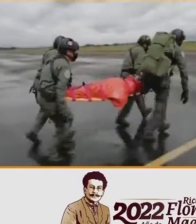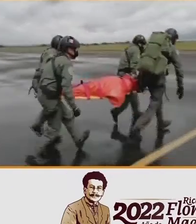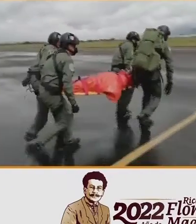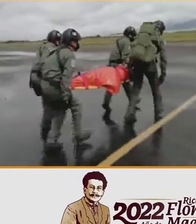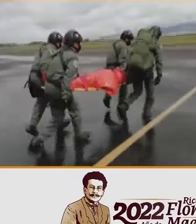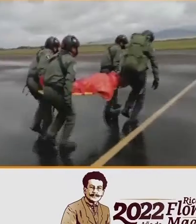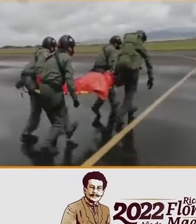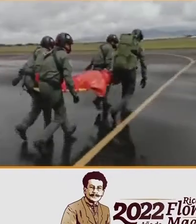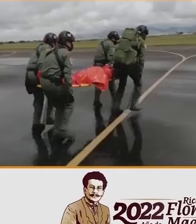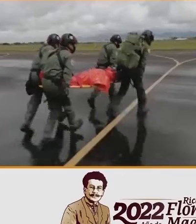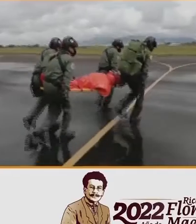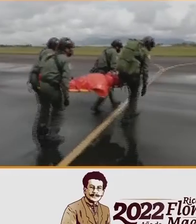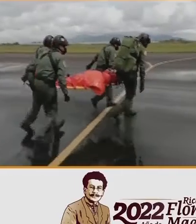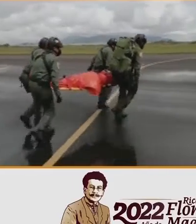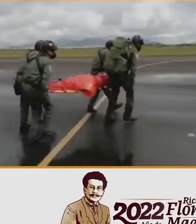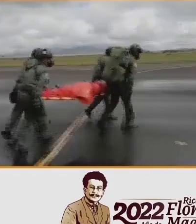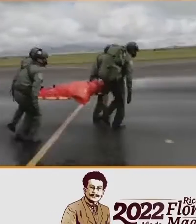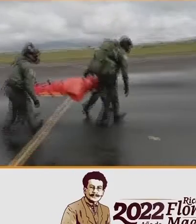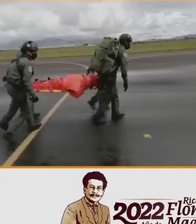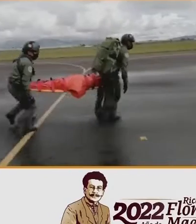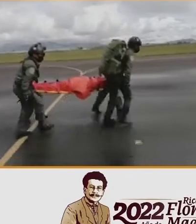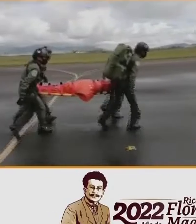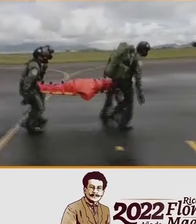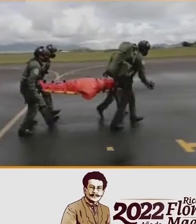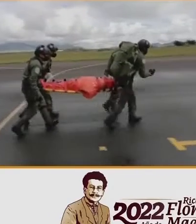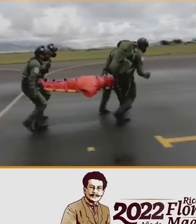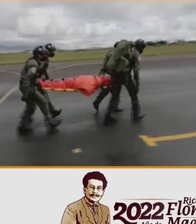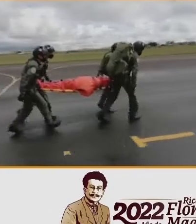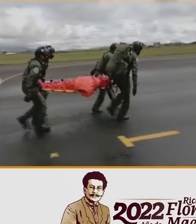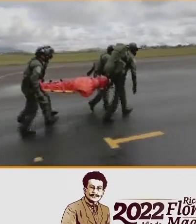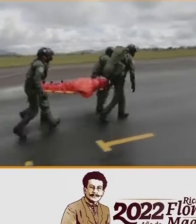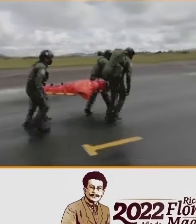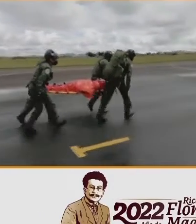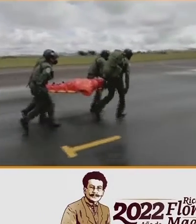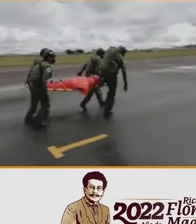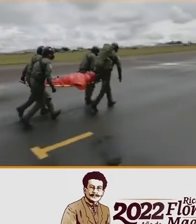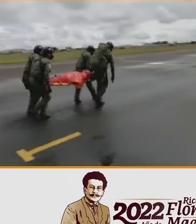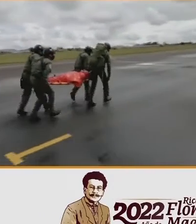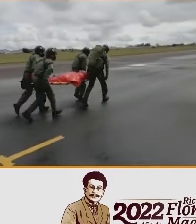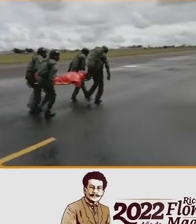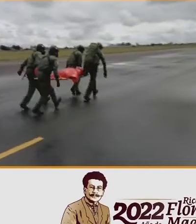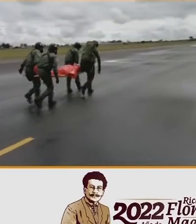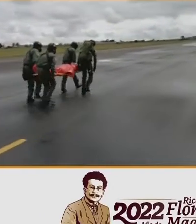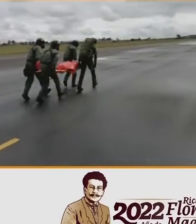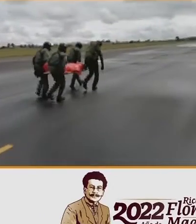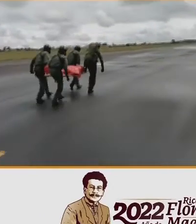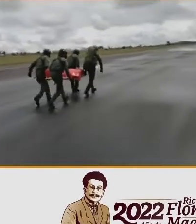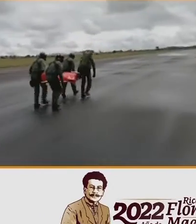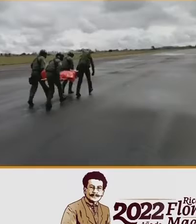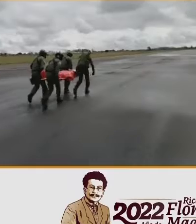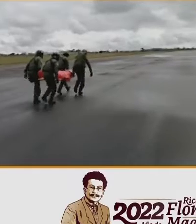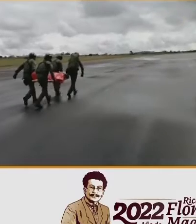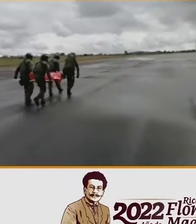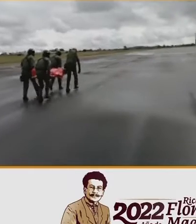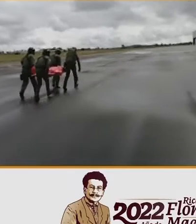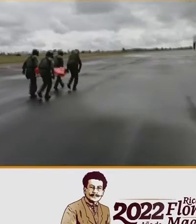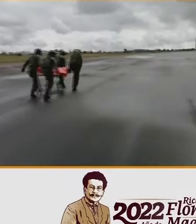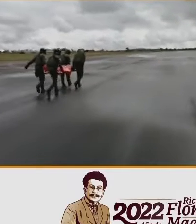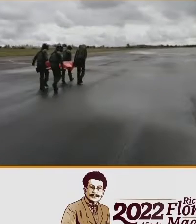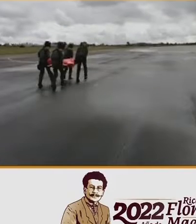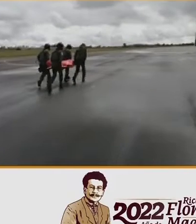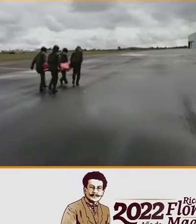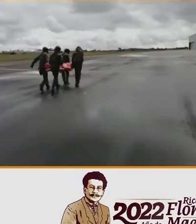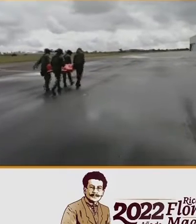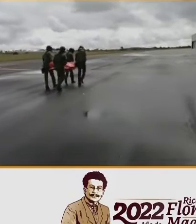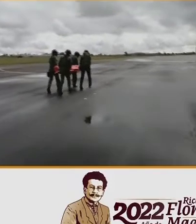28 subcentros coordinadoras regionales de búsqueda y rescate aéreo. Se han atendido 63 llamadas de auxilio, 100